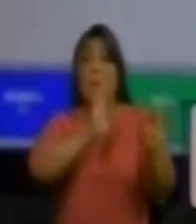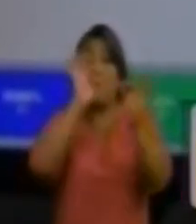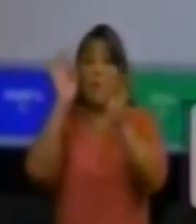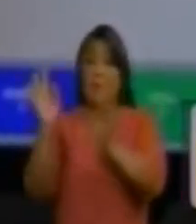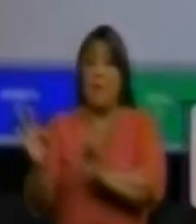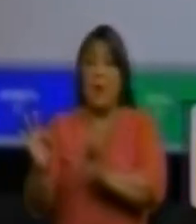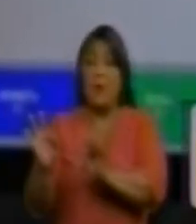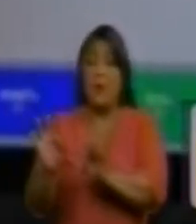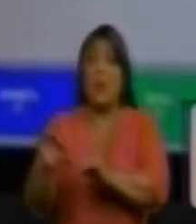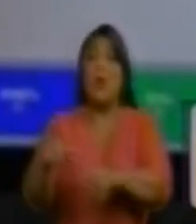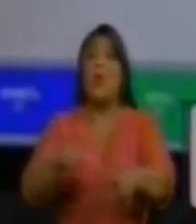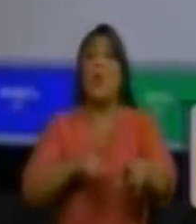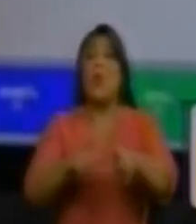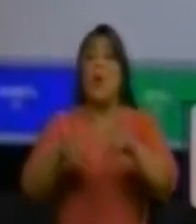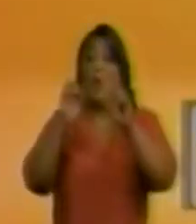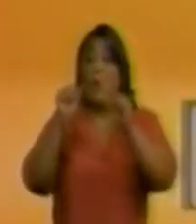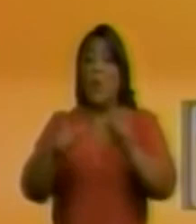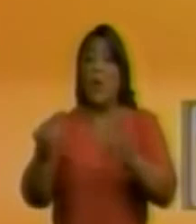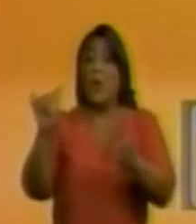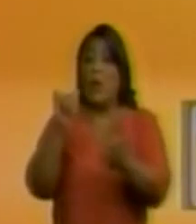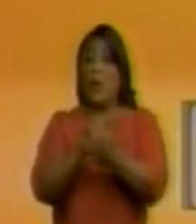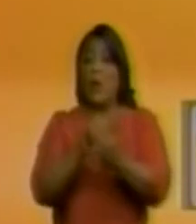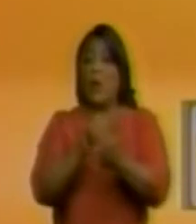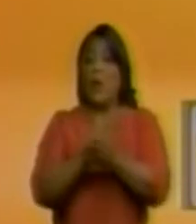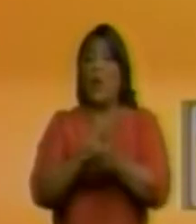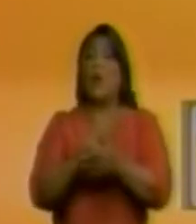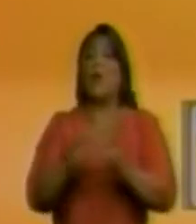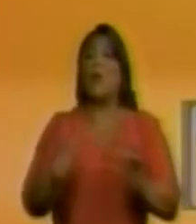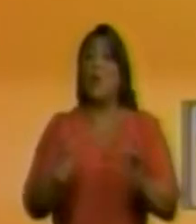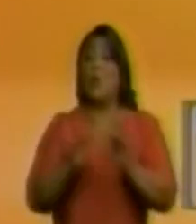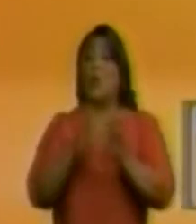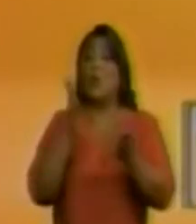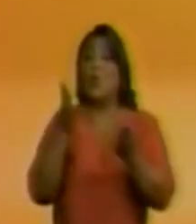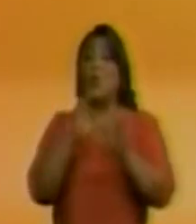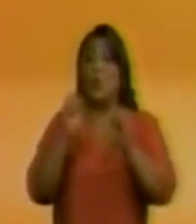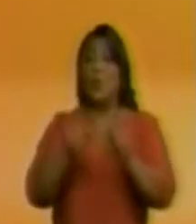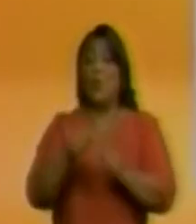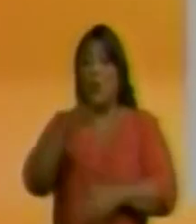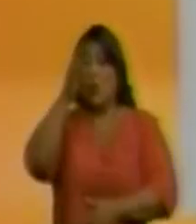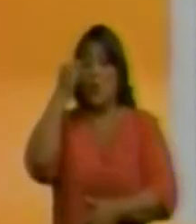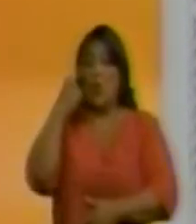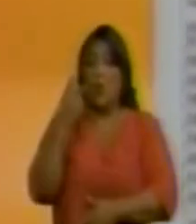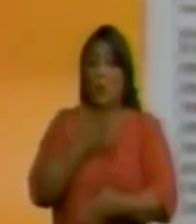respiratorios, lugar en el que se permanecerá y contactos donde ubicarlos.